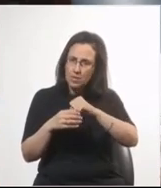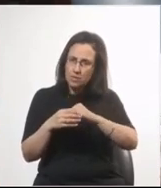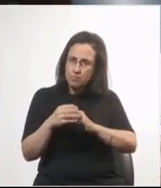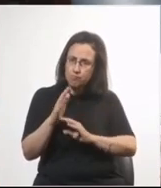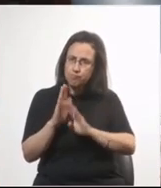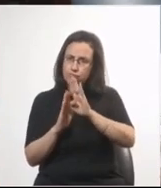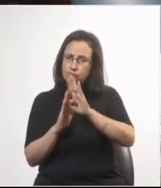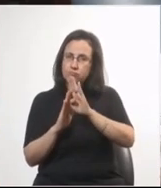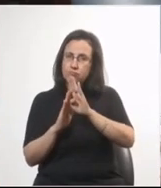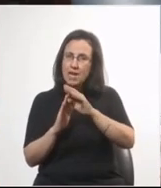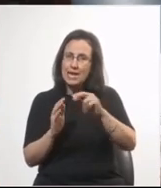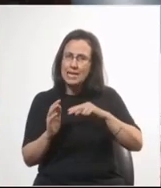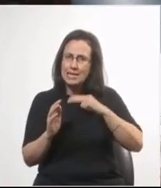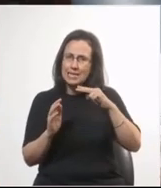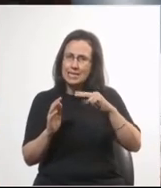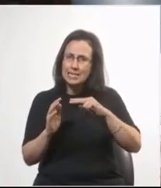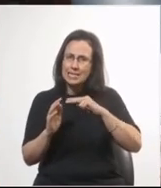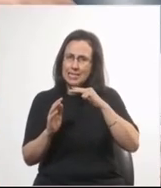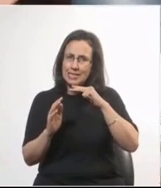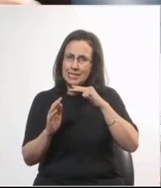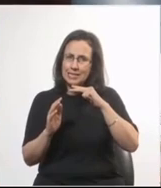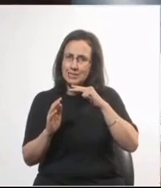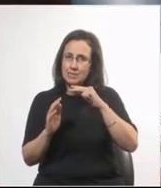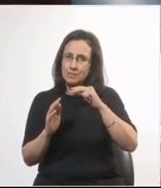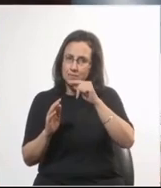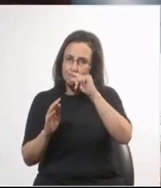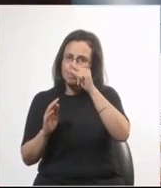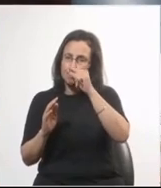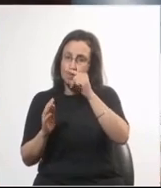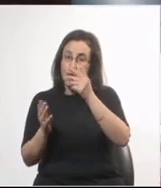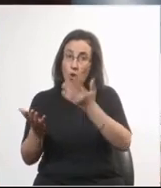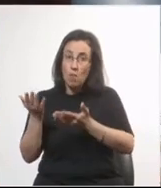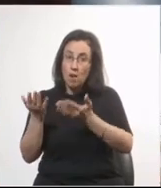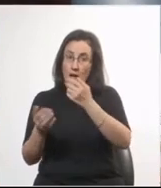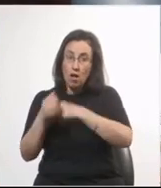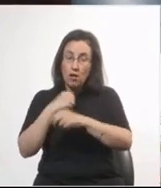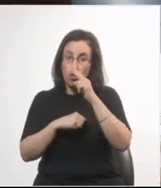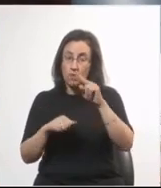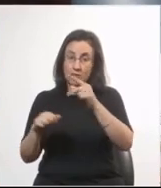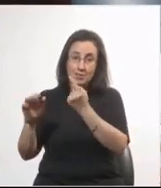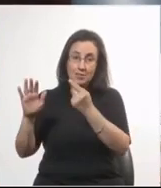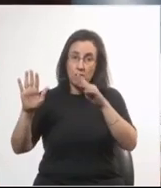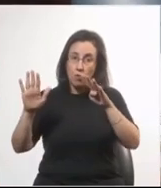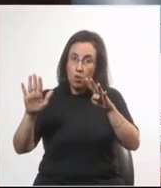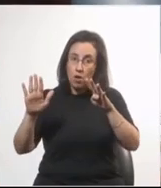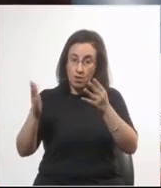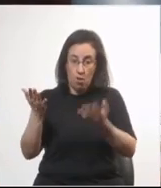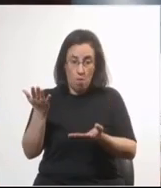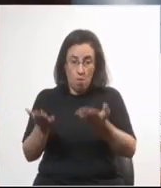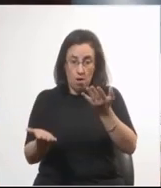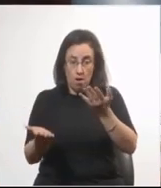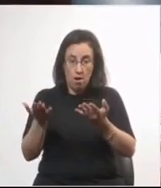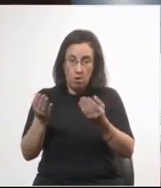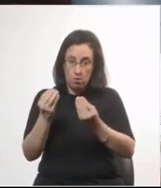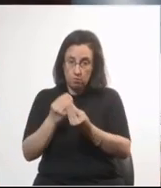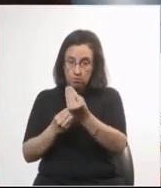desde que se lleva el registro, superando al 2019 que estaba anteriormente en ese